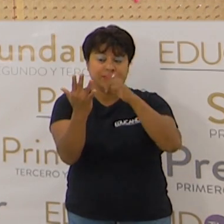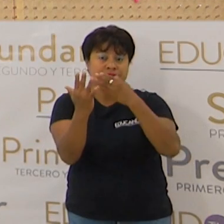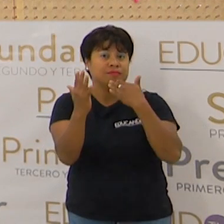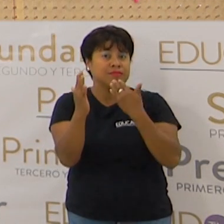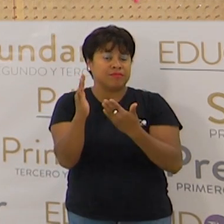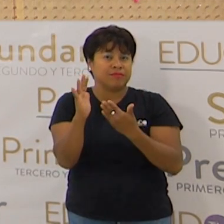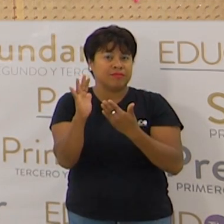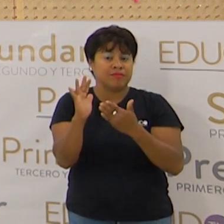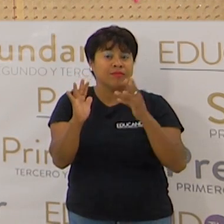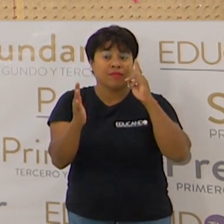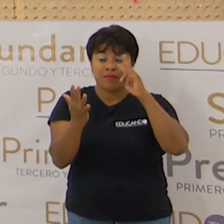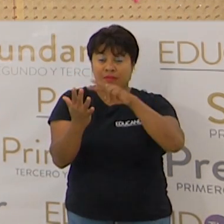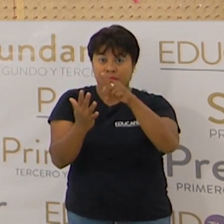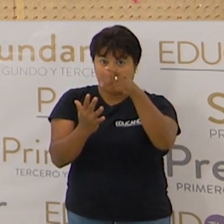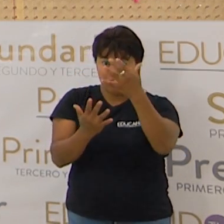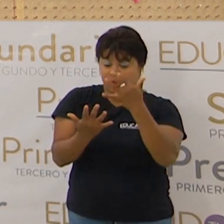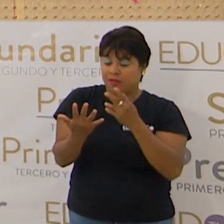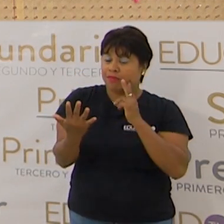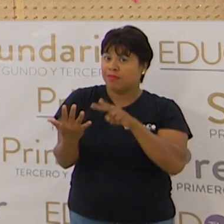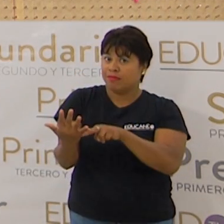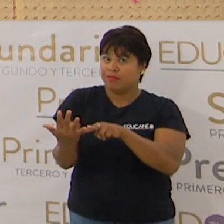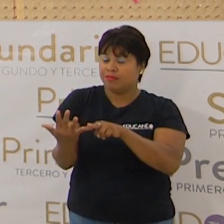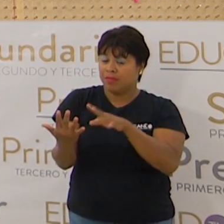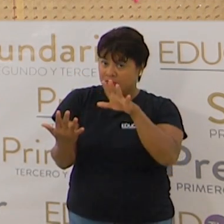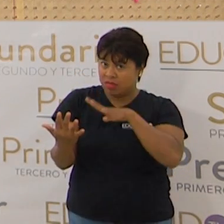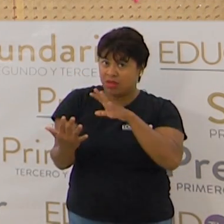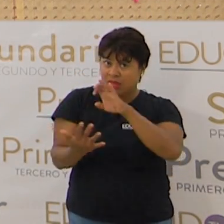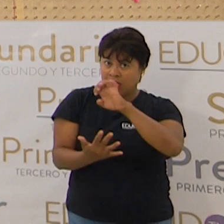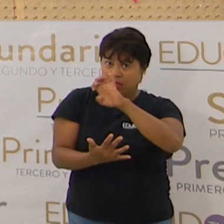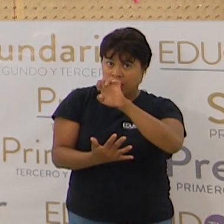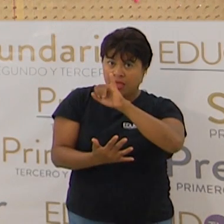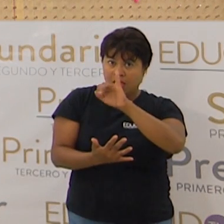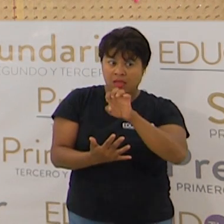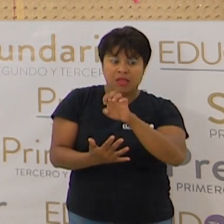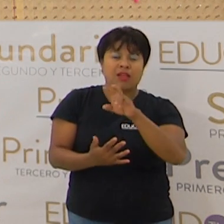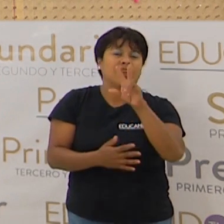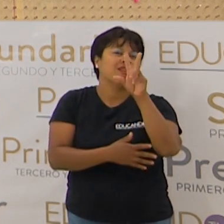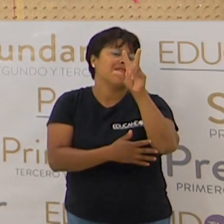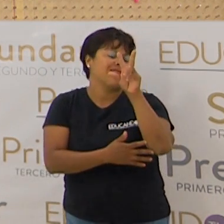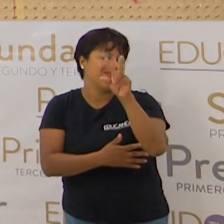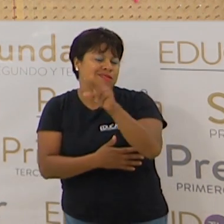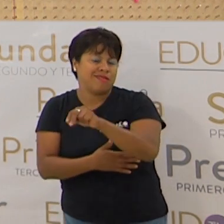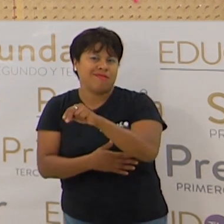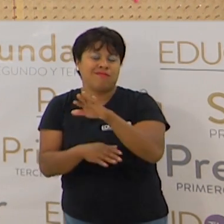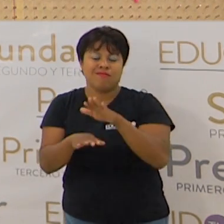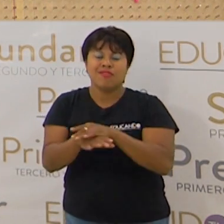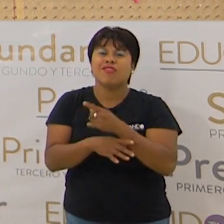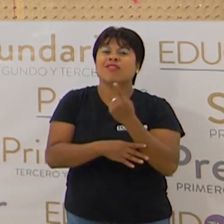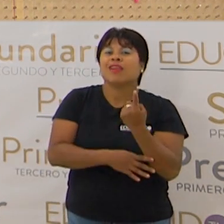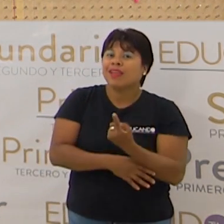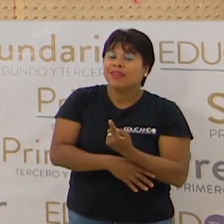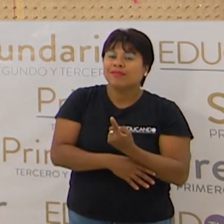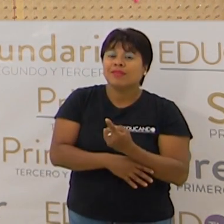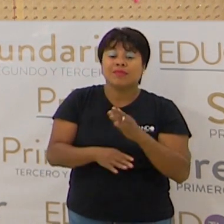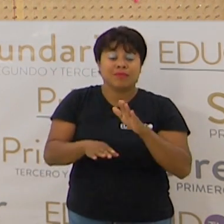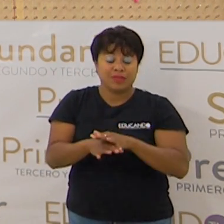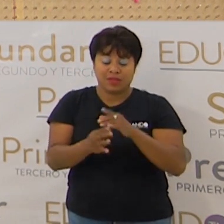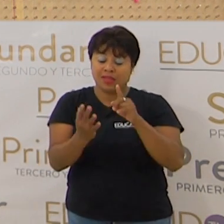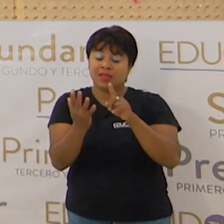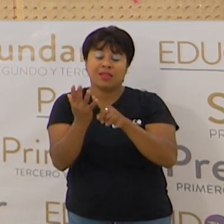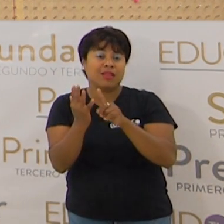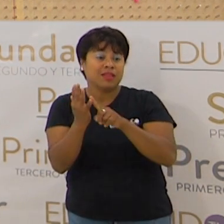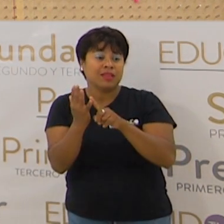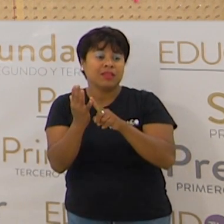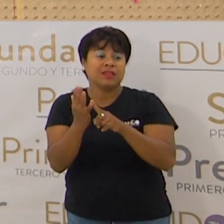Obsérvala bien y observa tu mano. ¿Tendría un eje de simetría? No. ¿Por qué? Porque